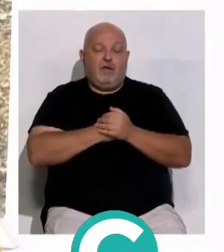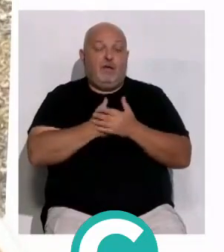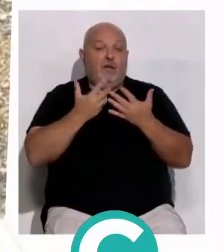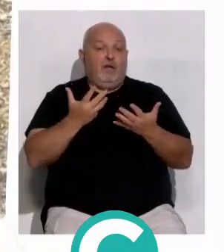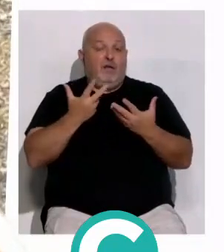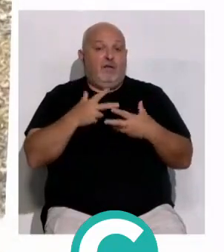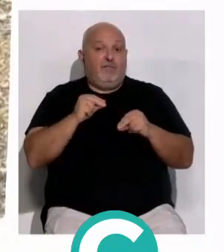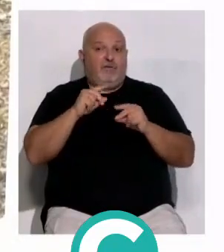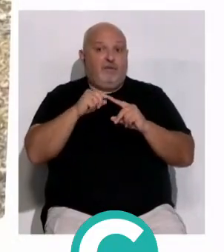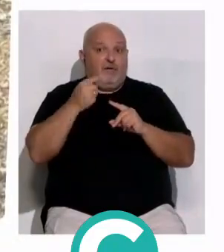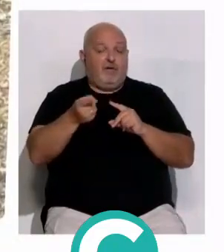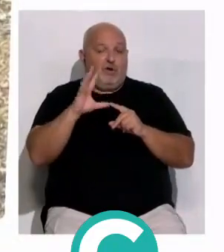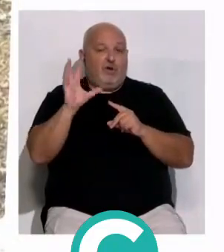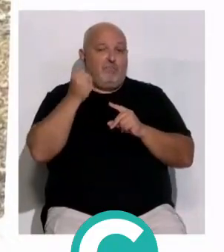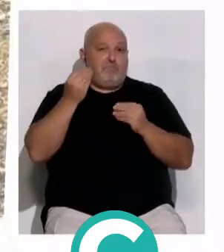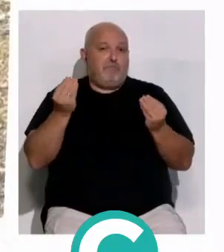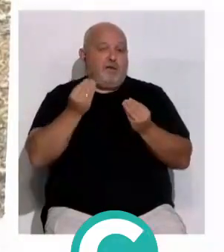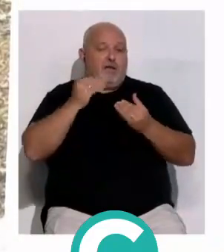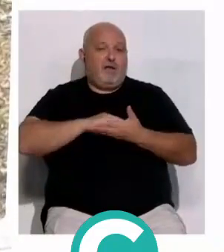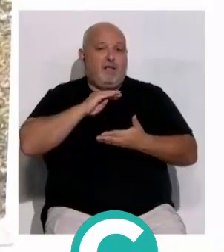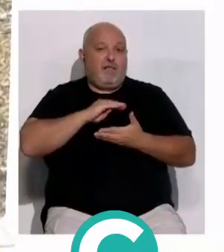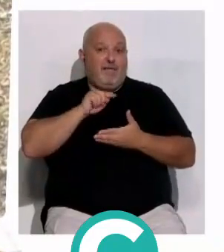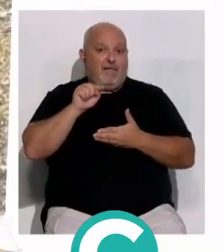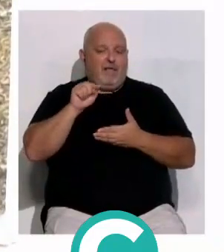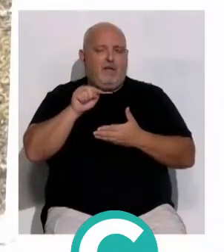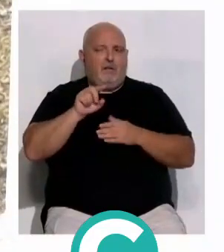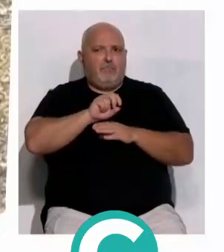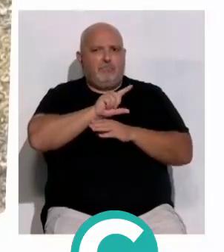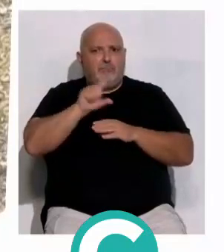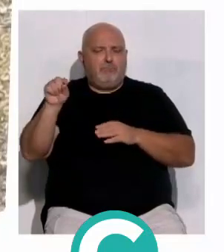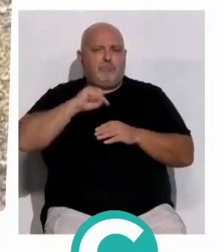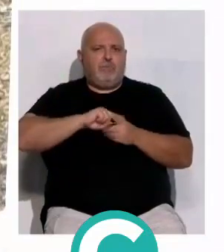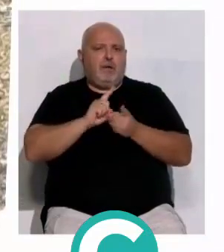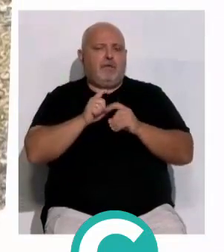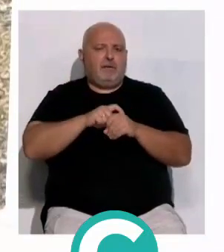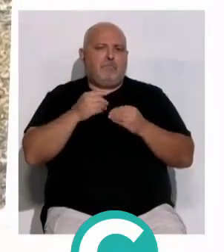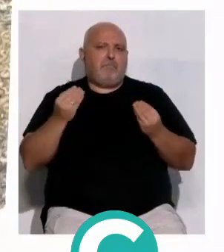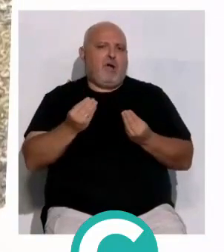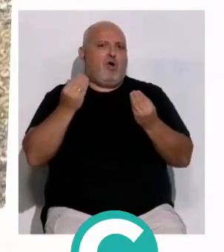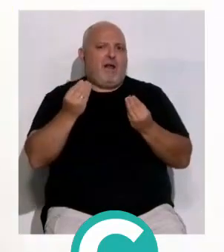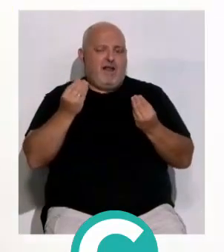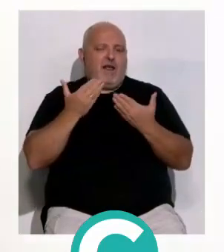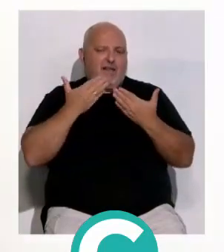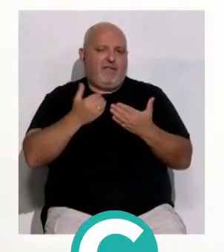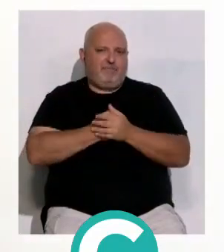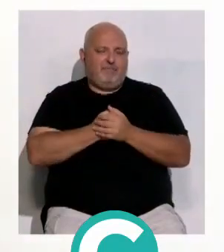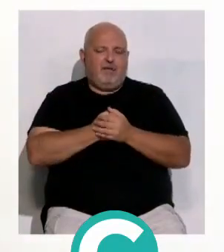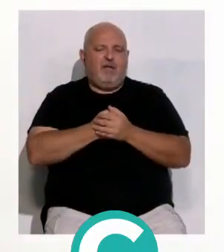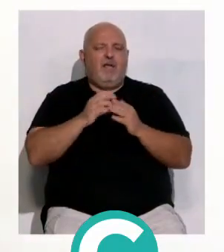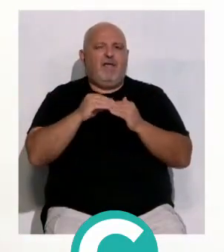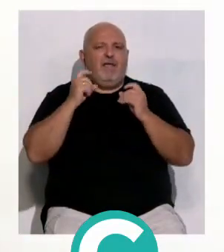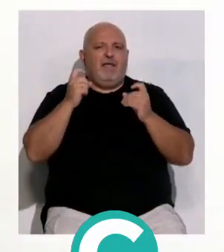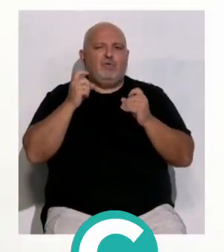vez que terminan aquí, aparte de conseguir mayor capacidad funcional, salen con una modificación de estilo la mayor parte de ellos. Intentamos que el